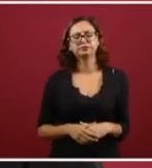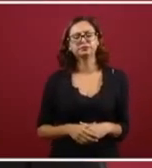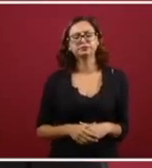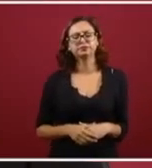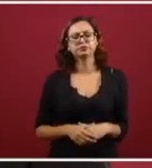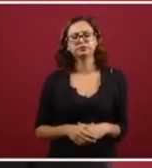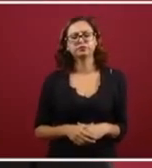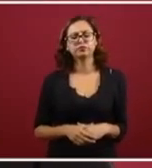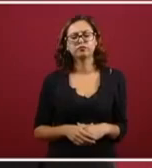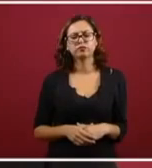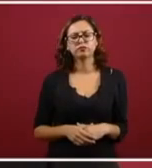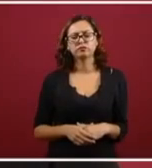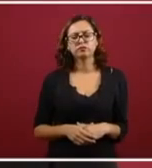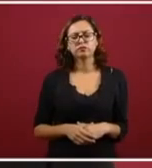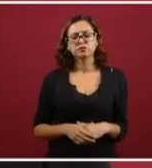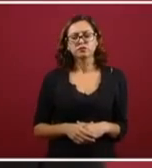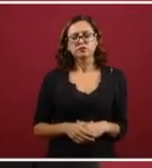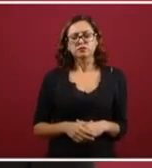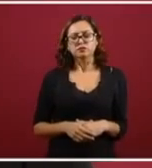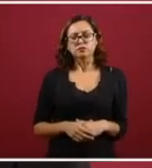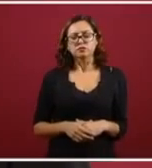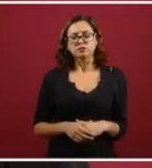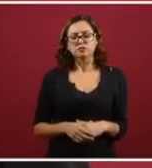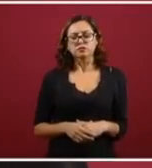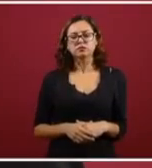a México.